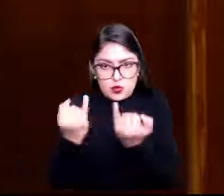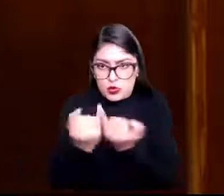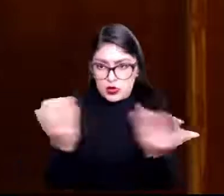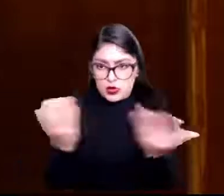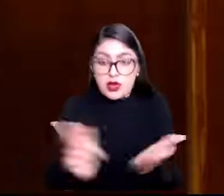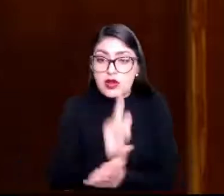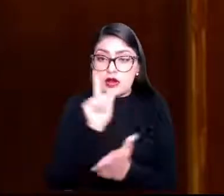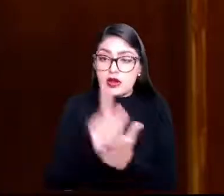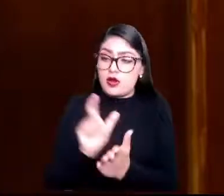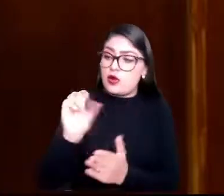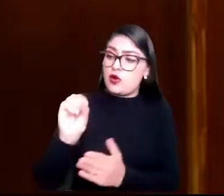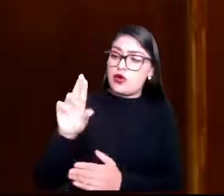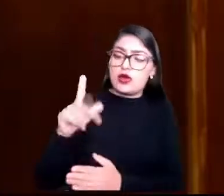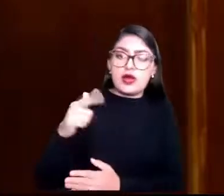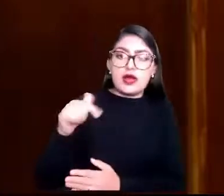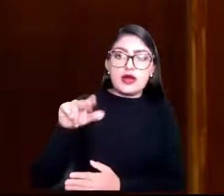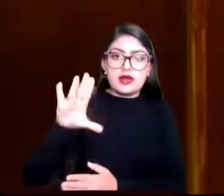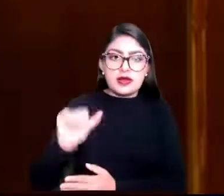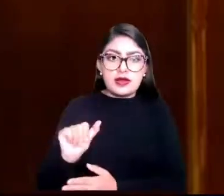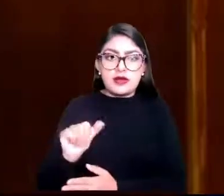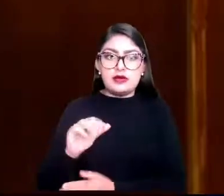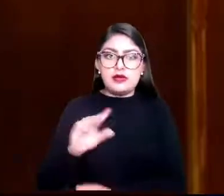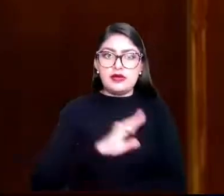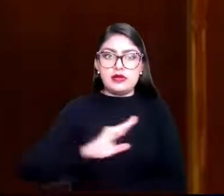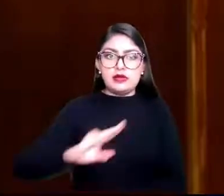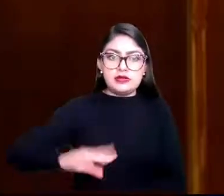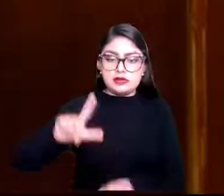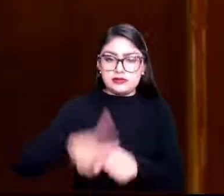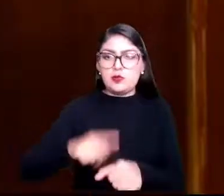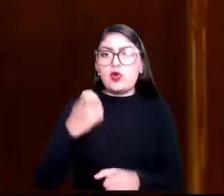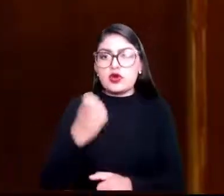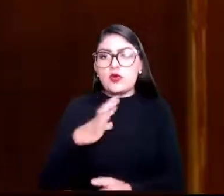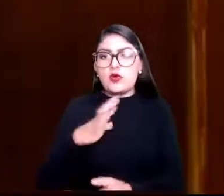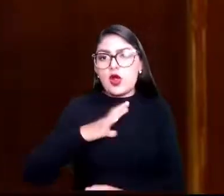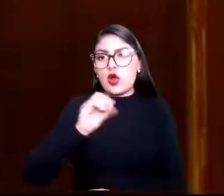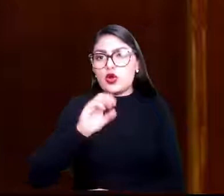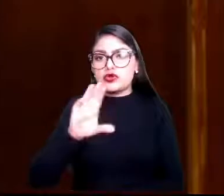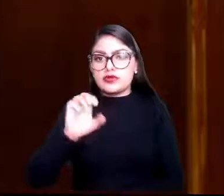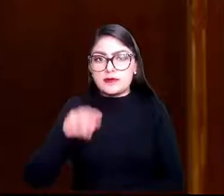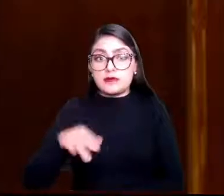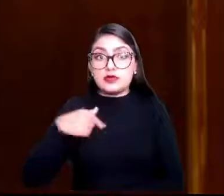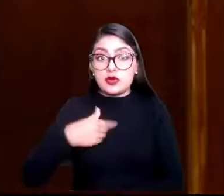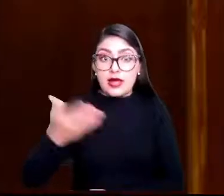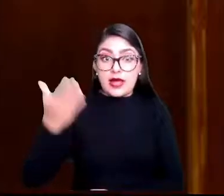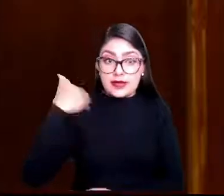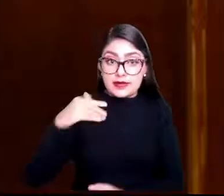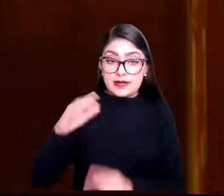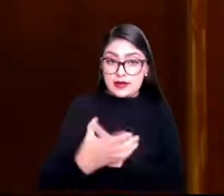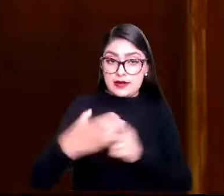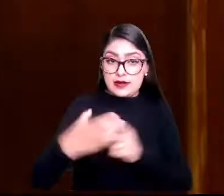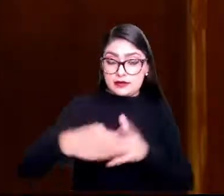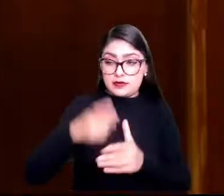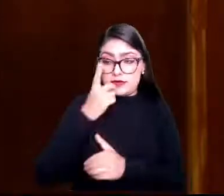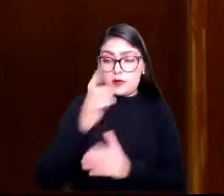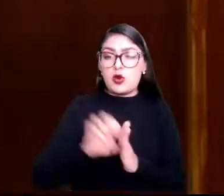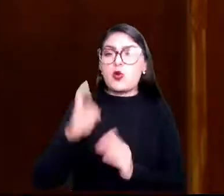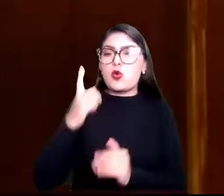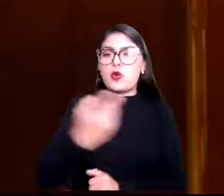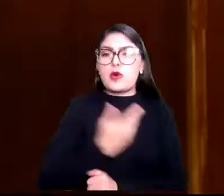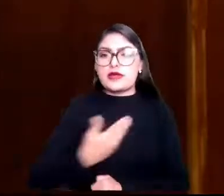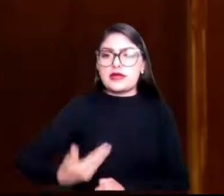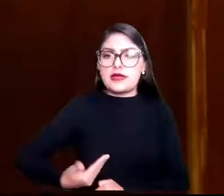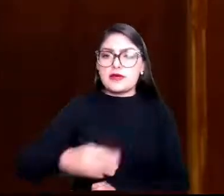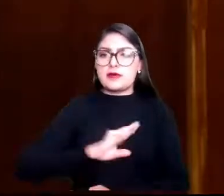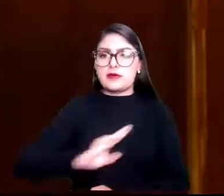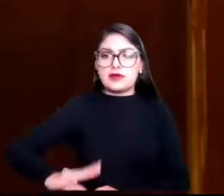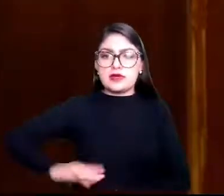12. Y en verdad, yo se los platiqué en la comisión, si en verdad un presidente municipal no demuestra dónde están esos recursos, no solamente de un partido, de